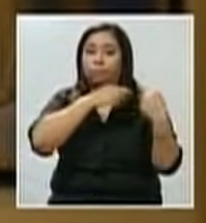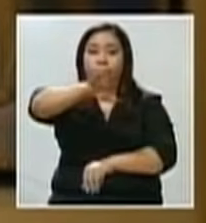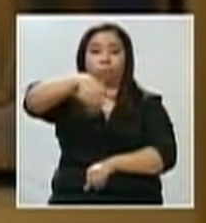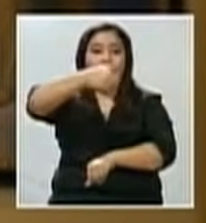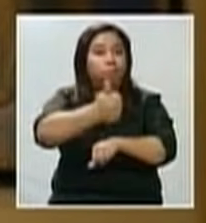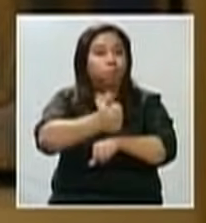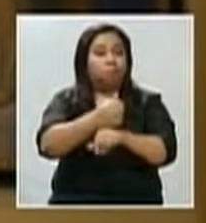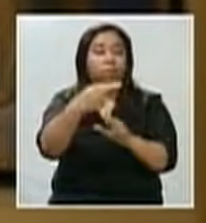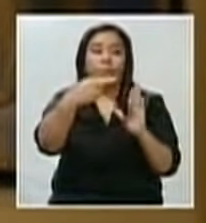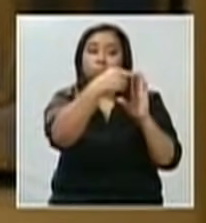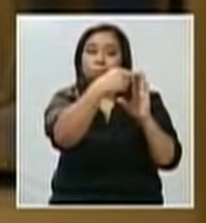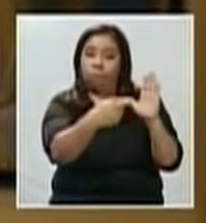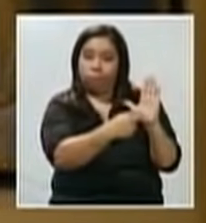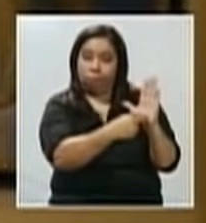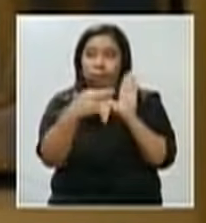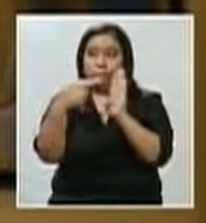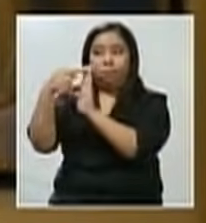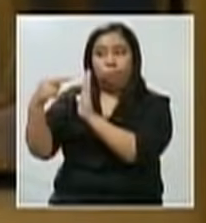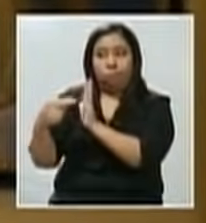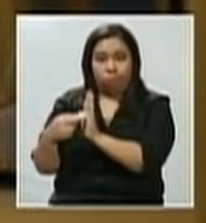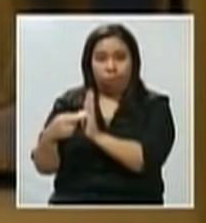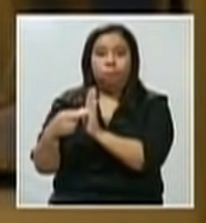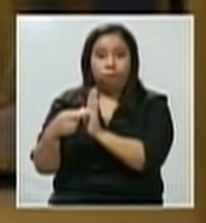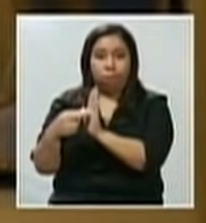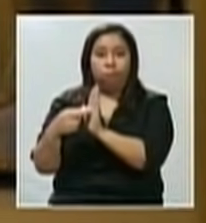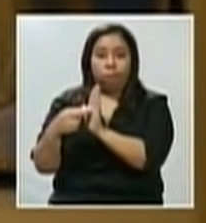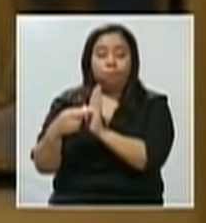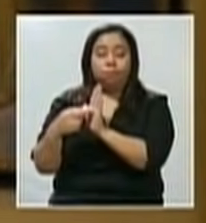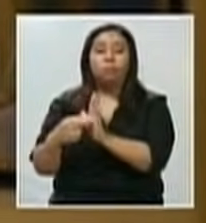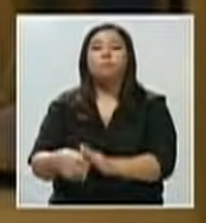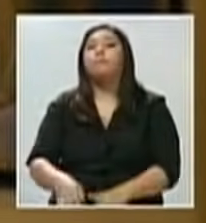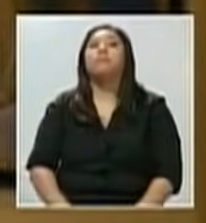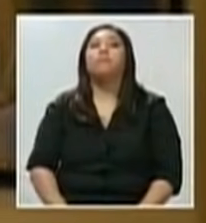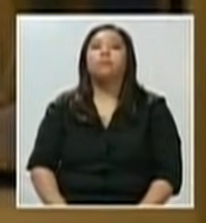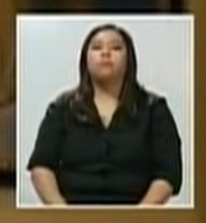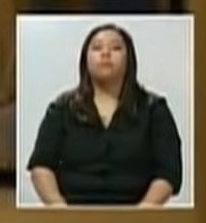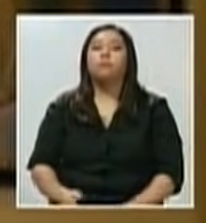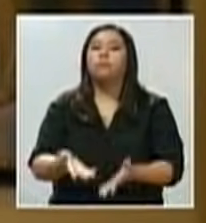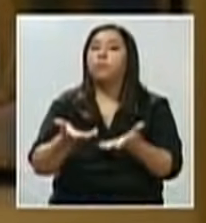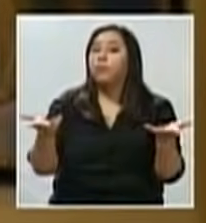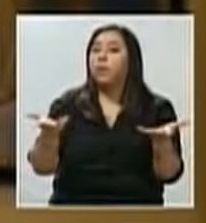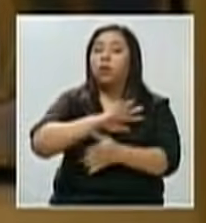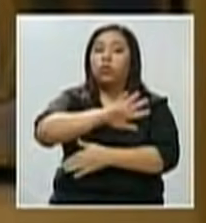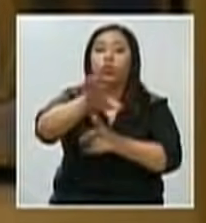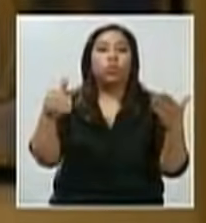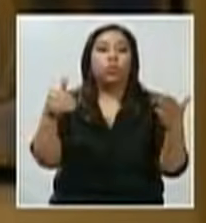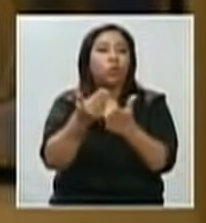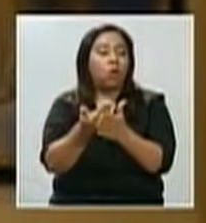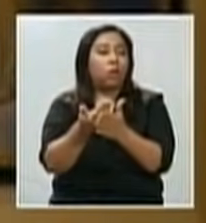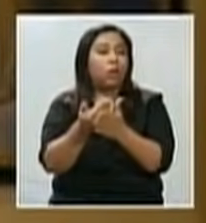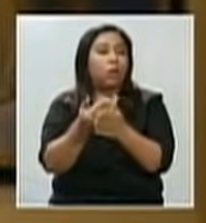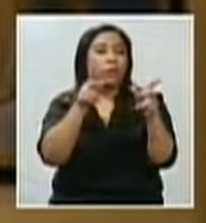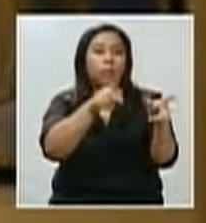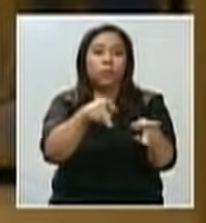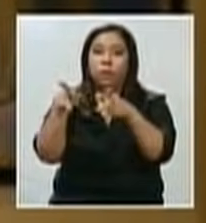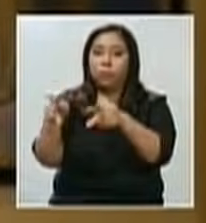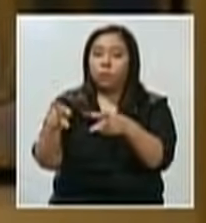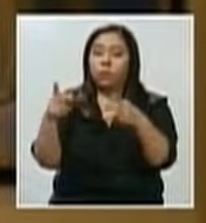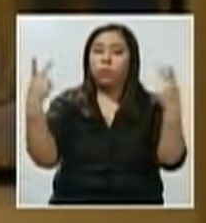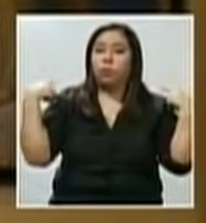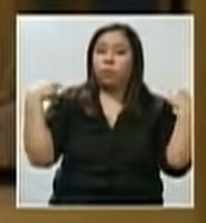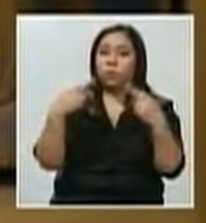y gestión del riesgo con el fin de salvaguardar la vida de todas y todos los integrantes de la comunidad